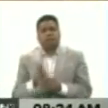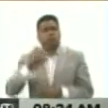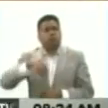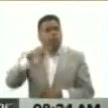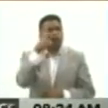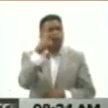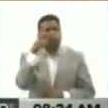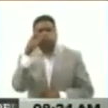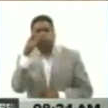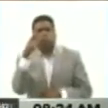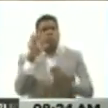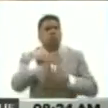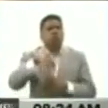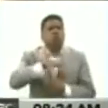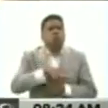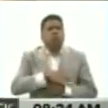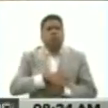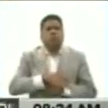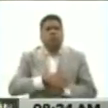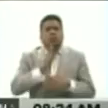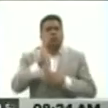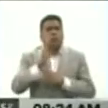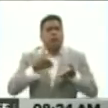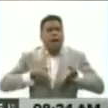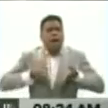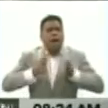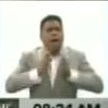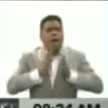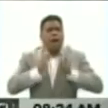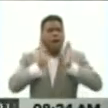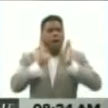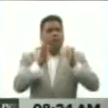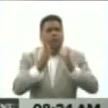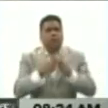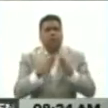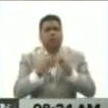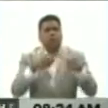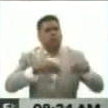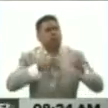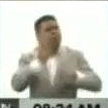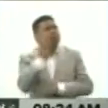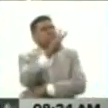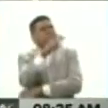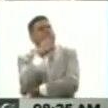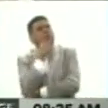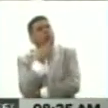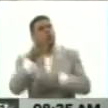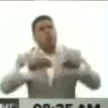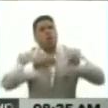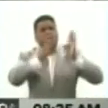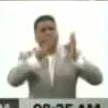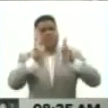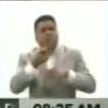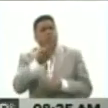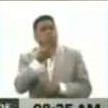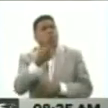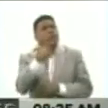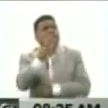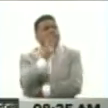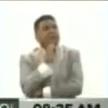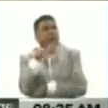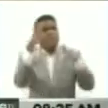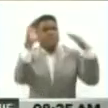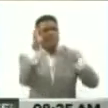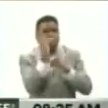los edificios de la avenida Lecuna. Y cuando íbamos pasando por los bloques del silencio, en los edificios estos bien bonitos,